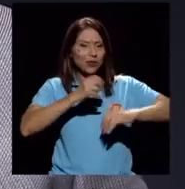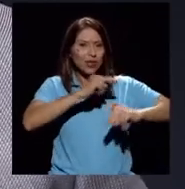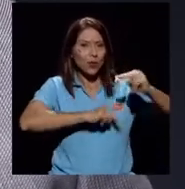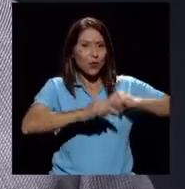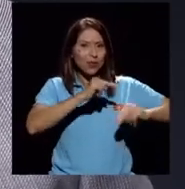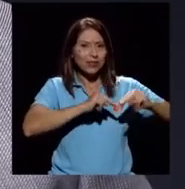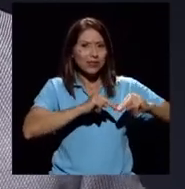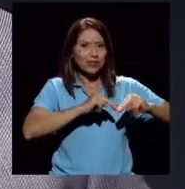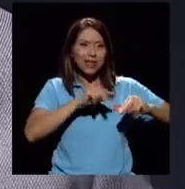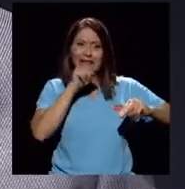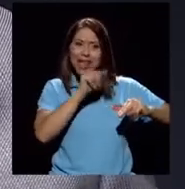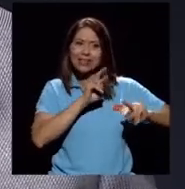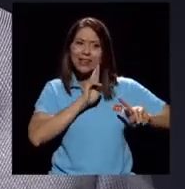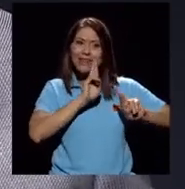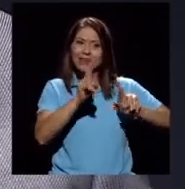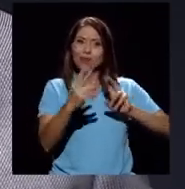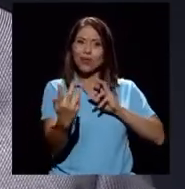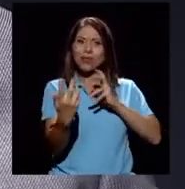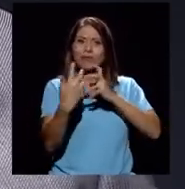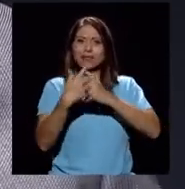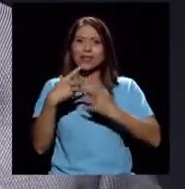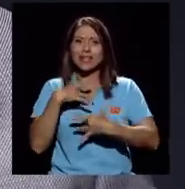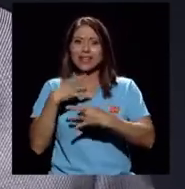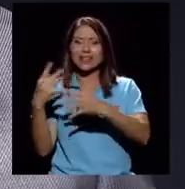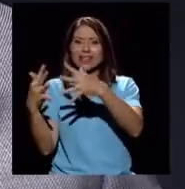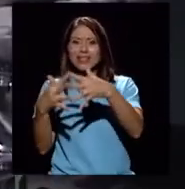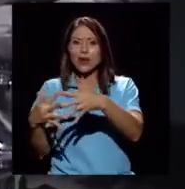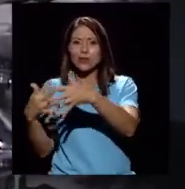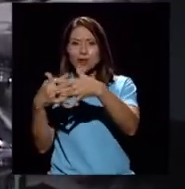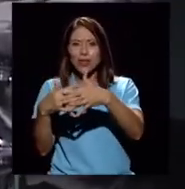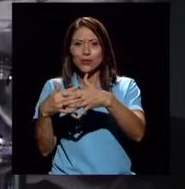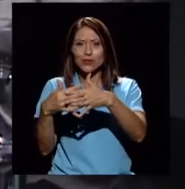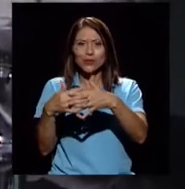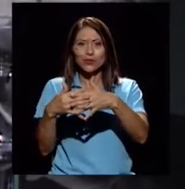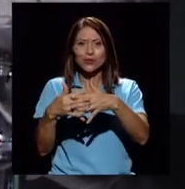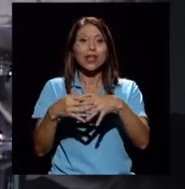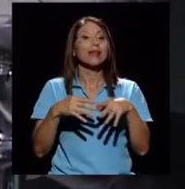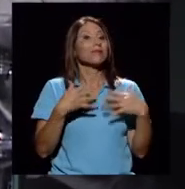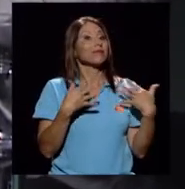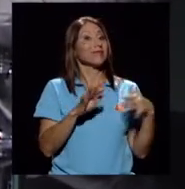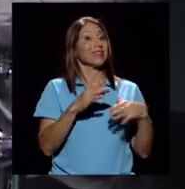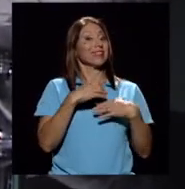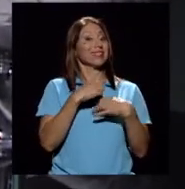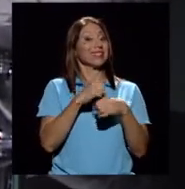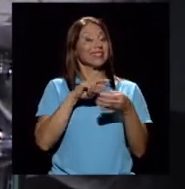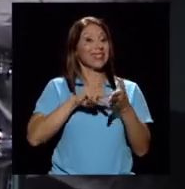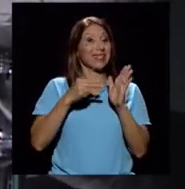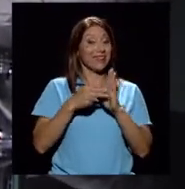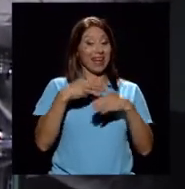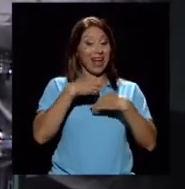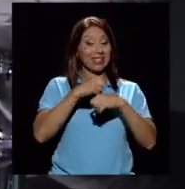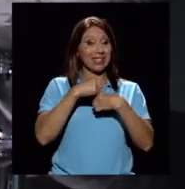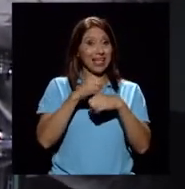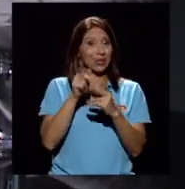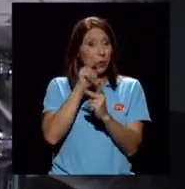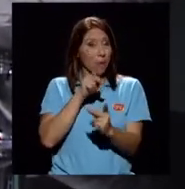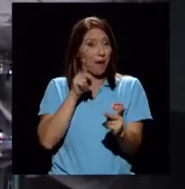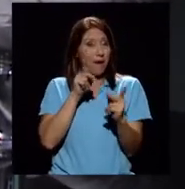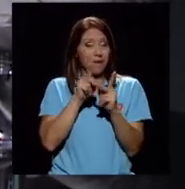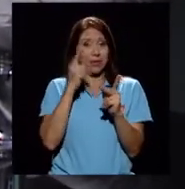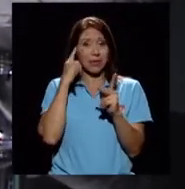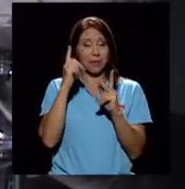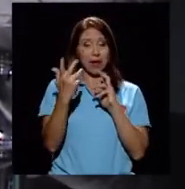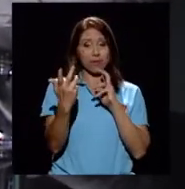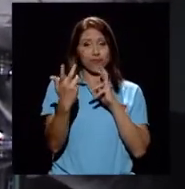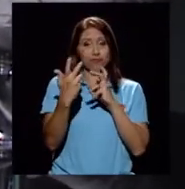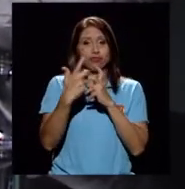eeuu y que está ocurriendo yo sé que la mandó hacer a la medida para eeuu a través de